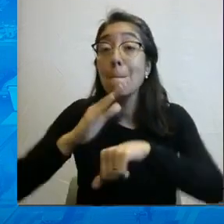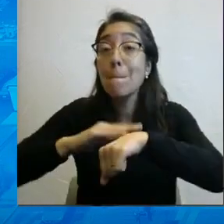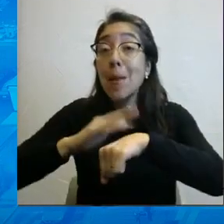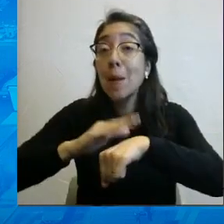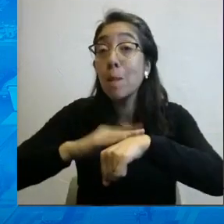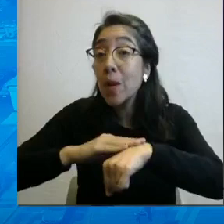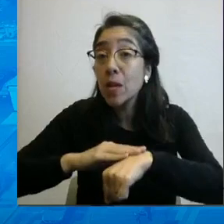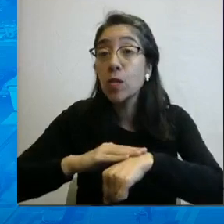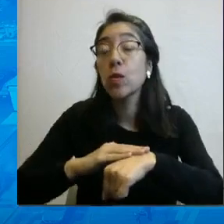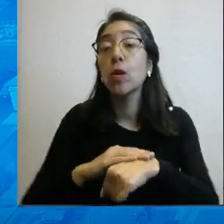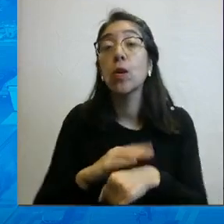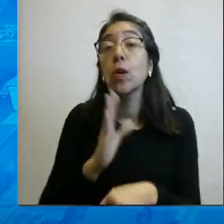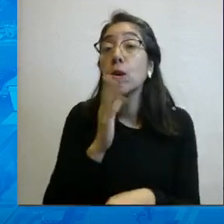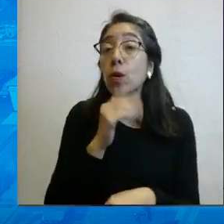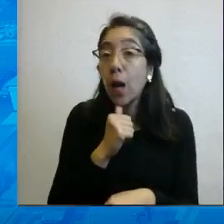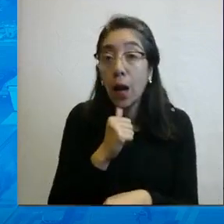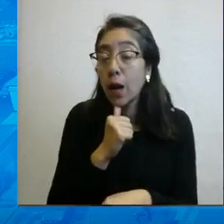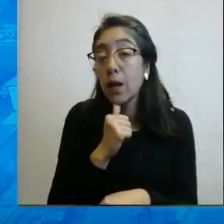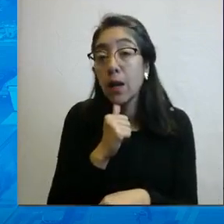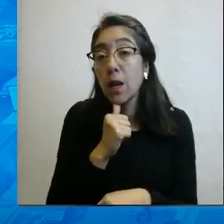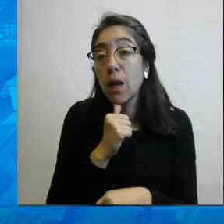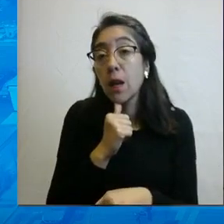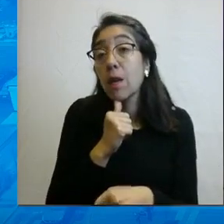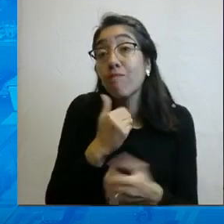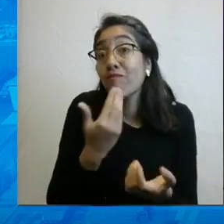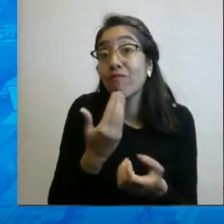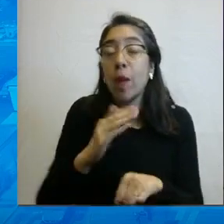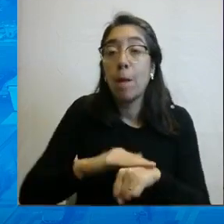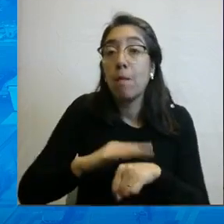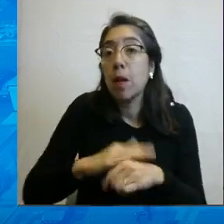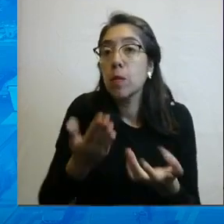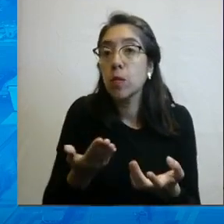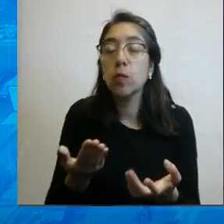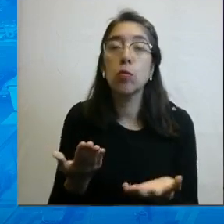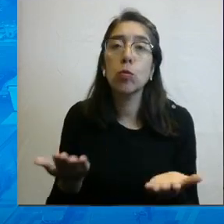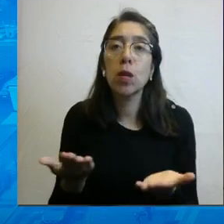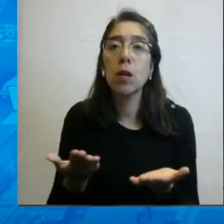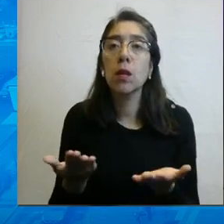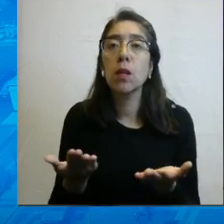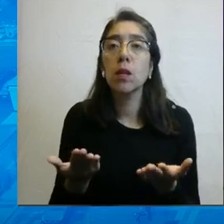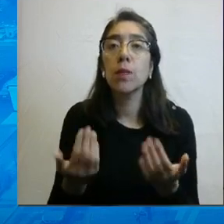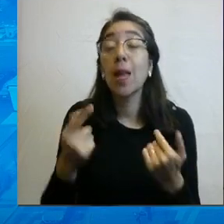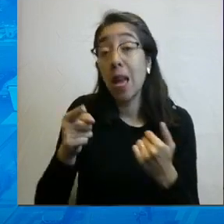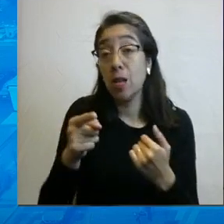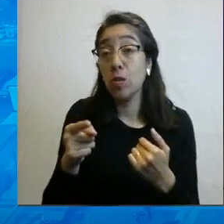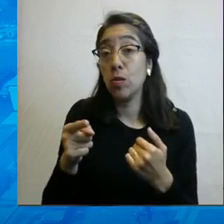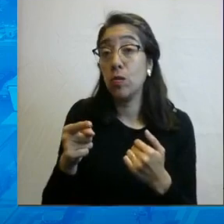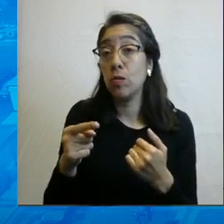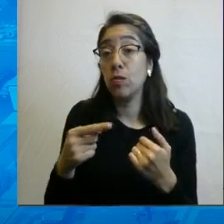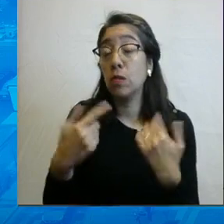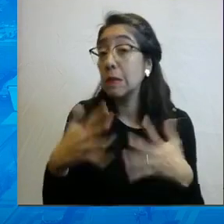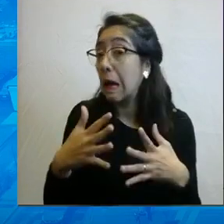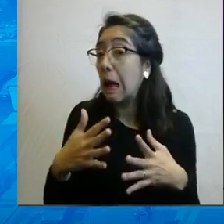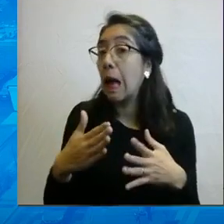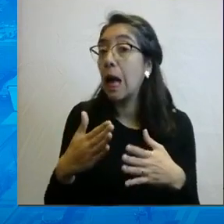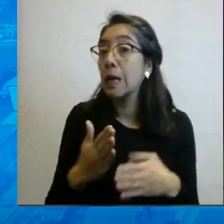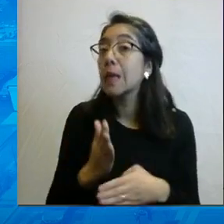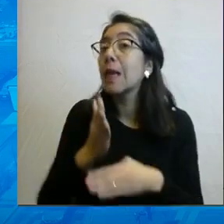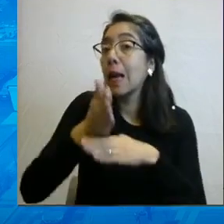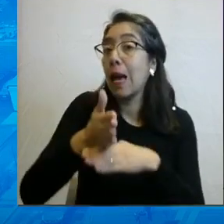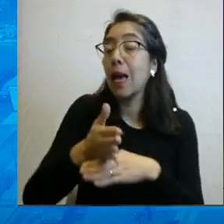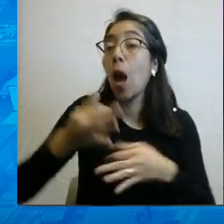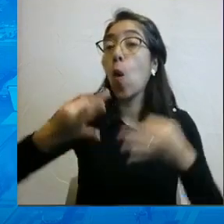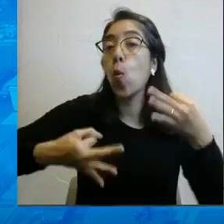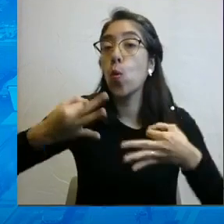de cierto espacio. Entonces se supone que eso tendría que ir a jurídico o